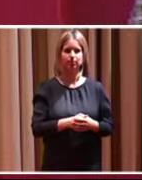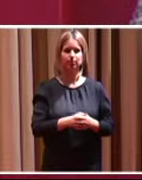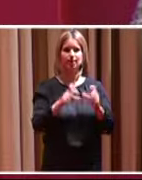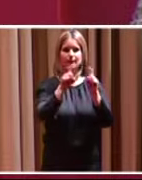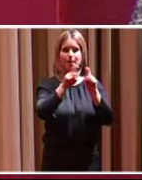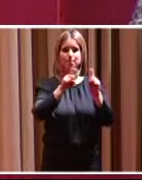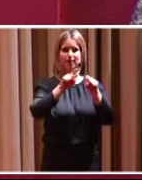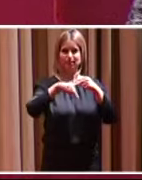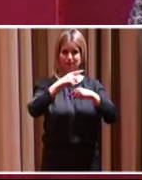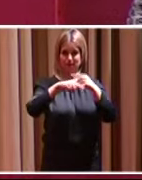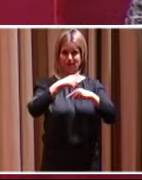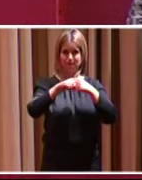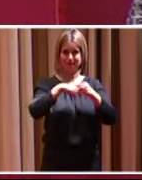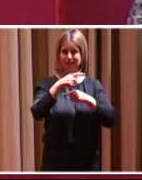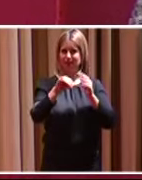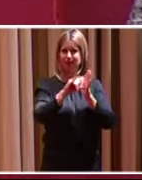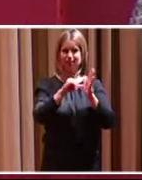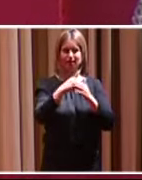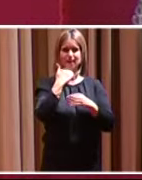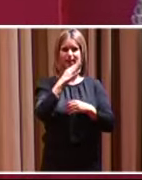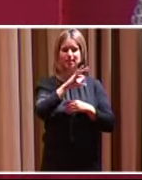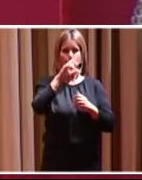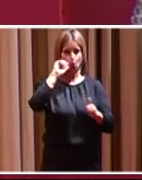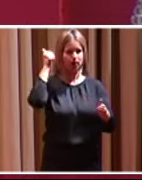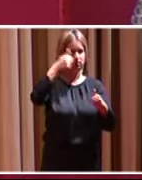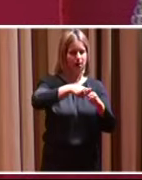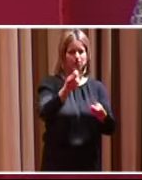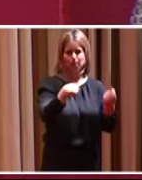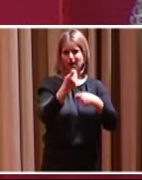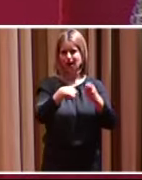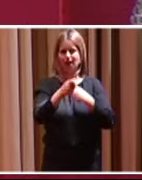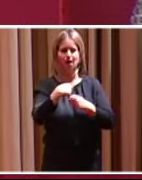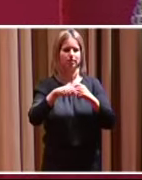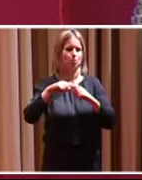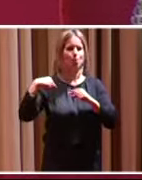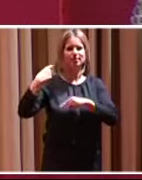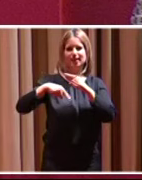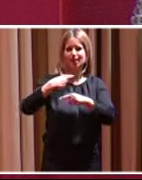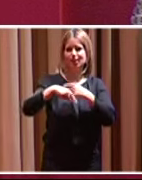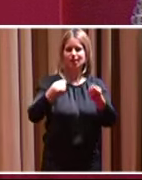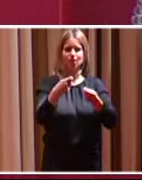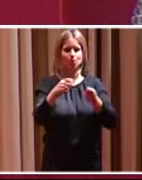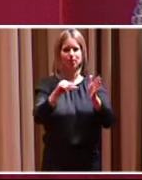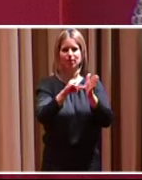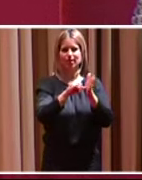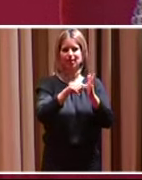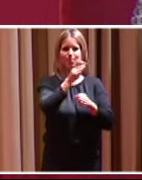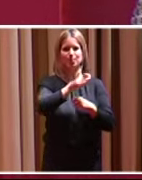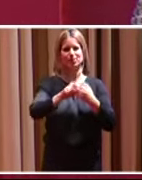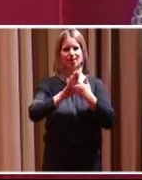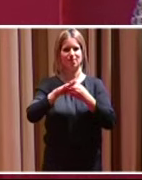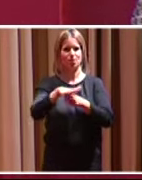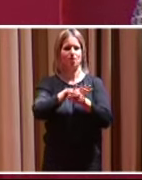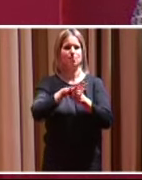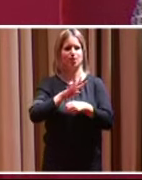Empresa familiar con cerca de 50 años vendiendo como comercio tradicional y cercano a los vecinos del